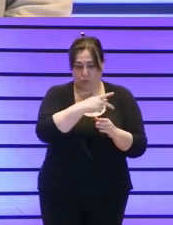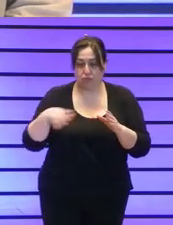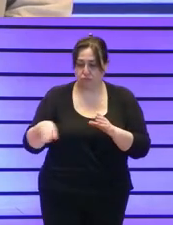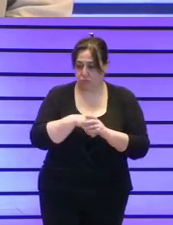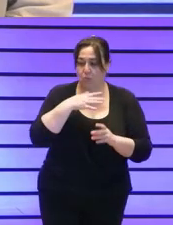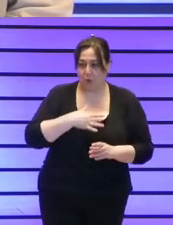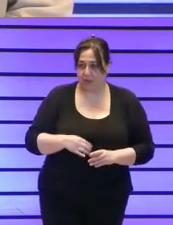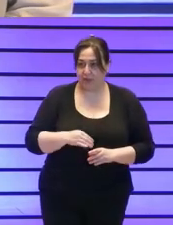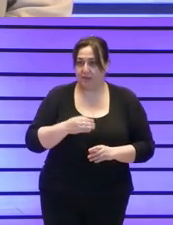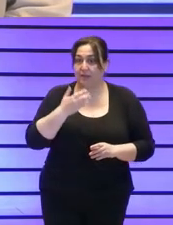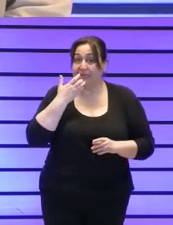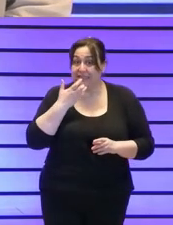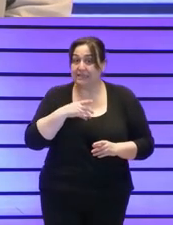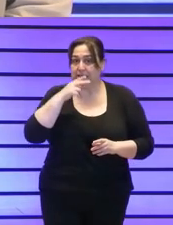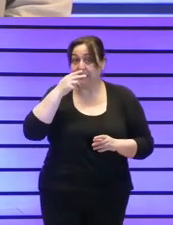¿no?